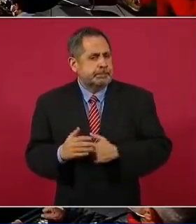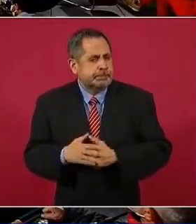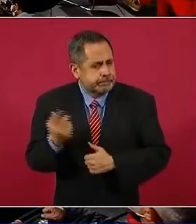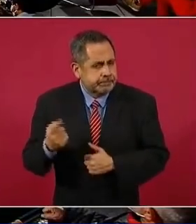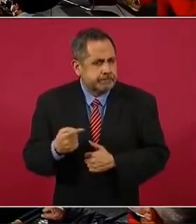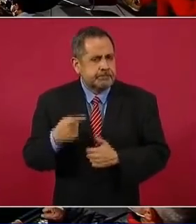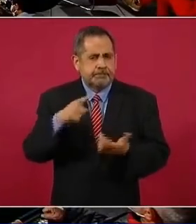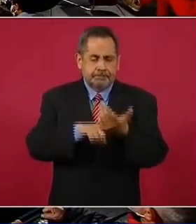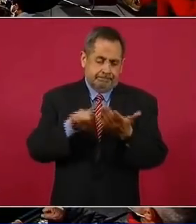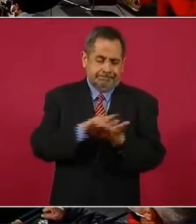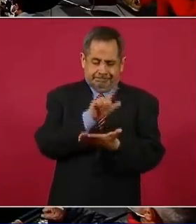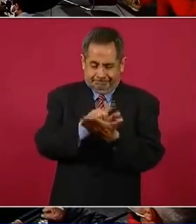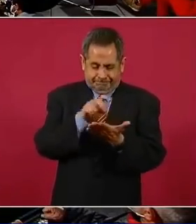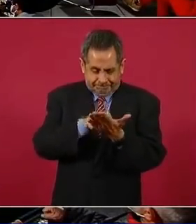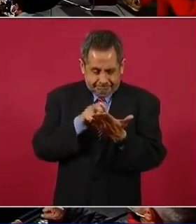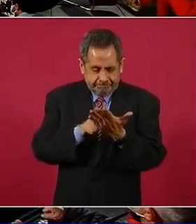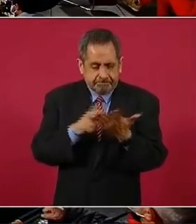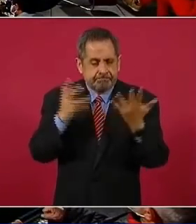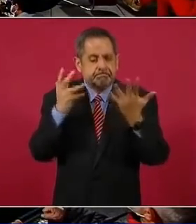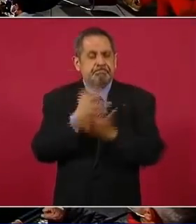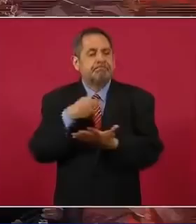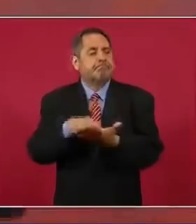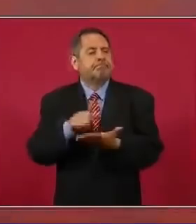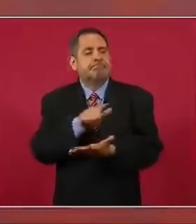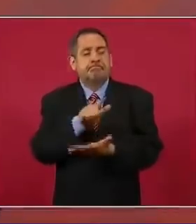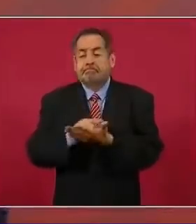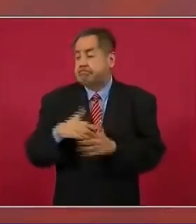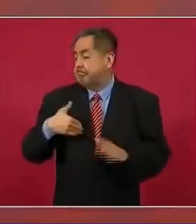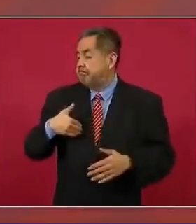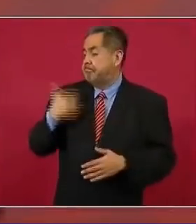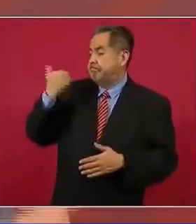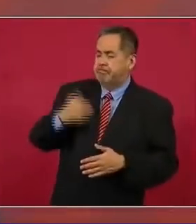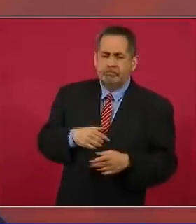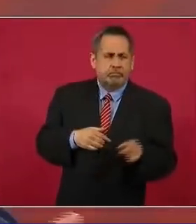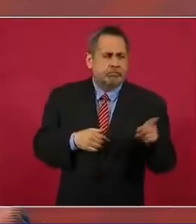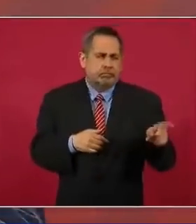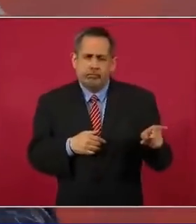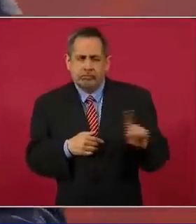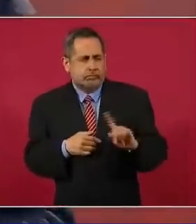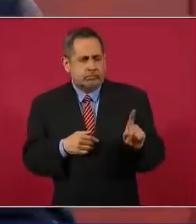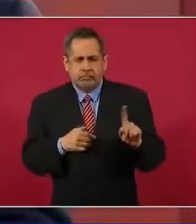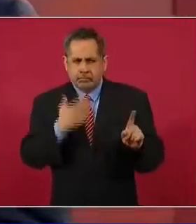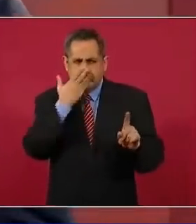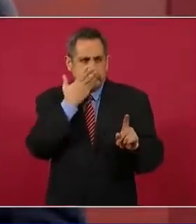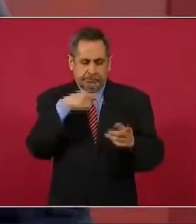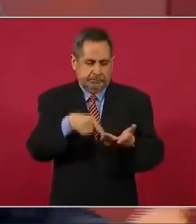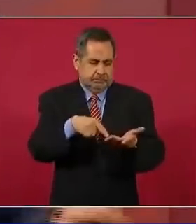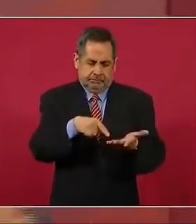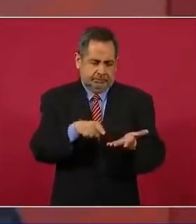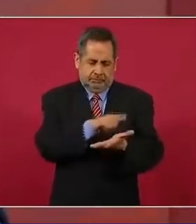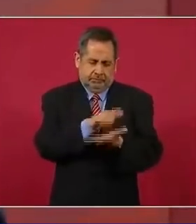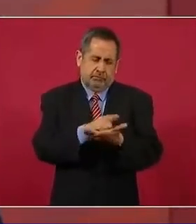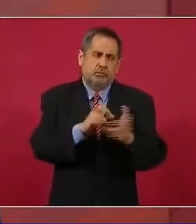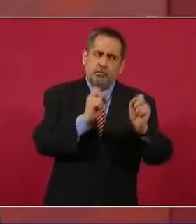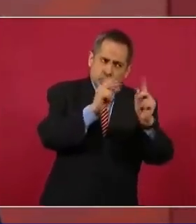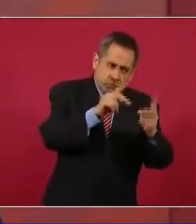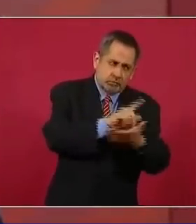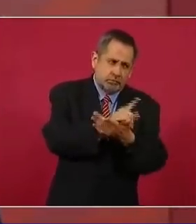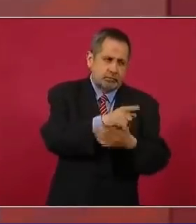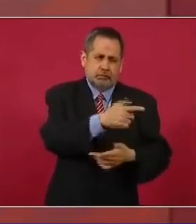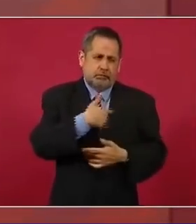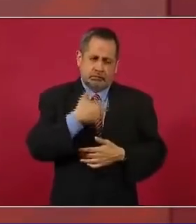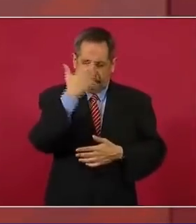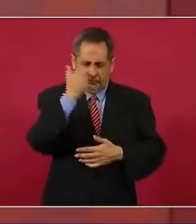porque así estaba la ley. Y les respondí que no era un asunto legal, sino moral.